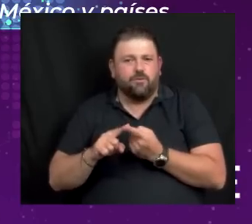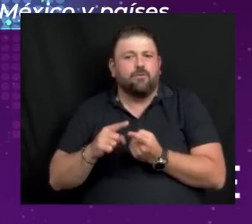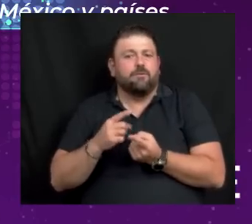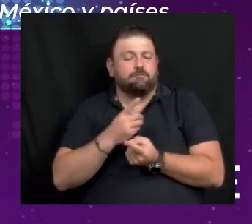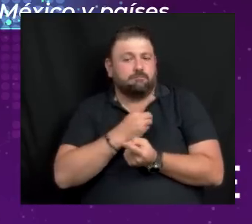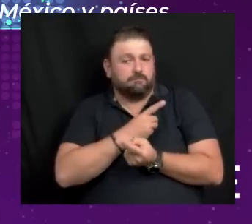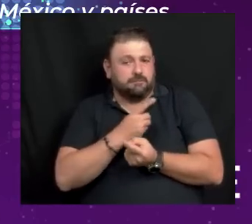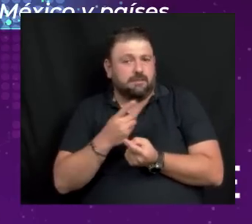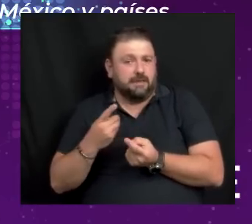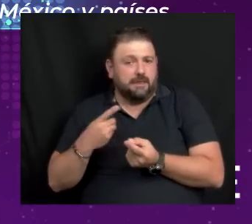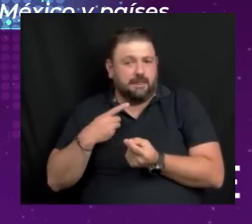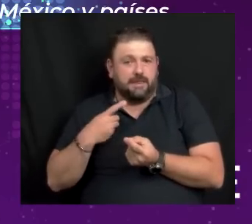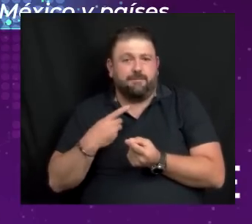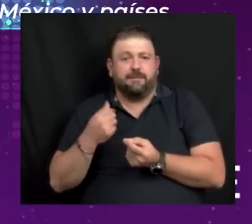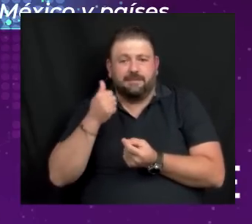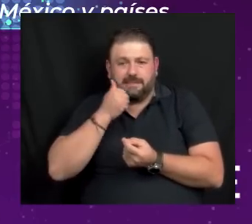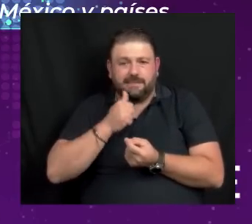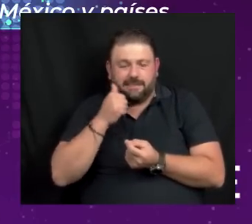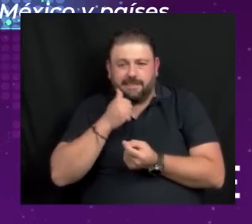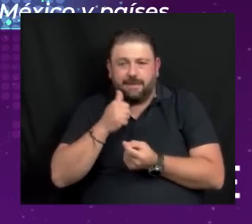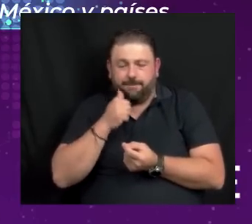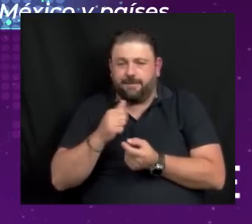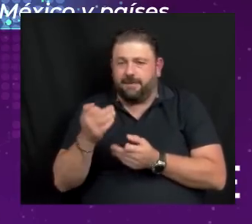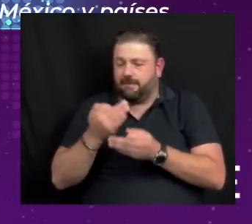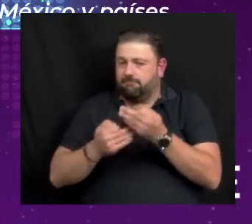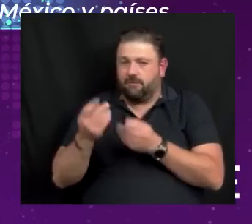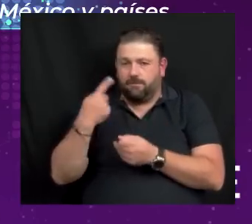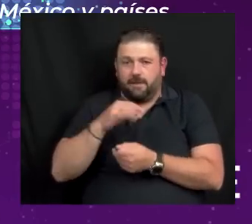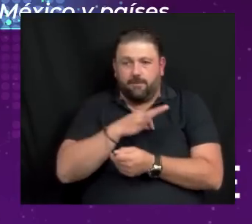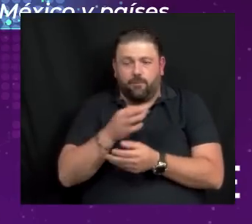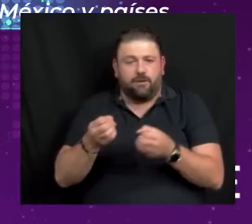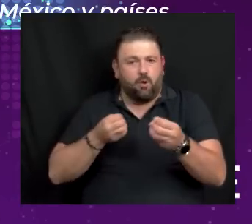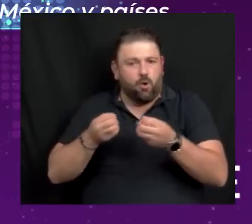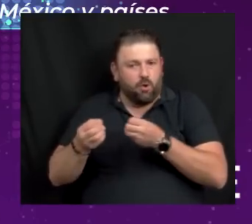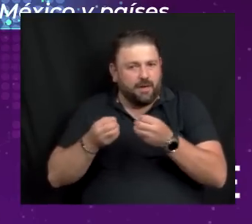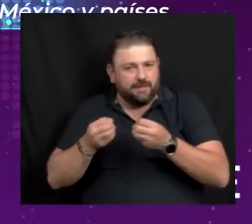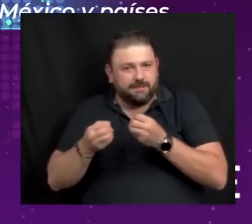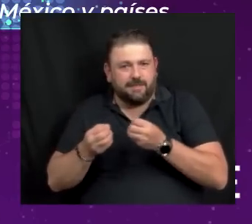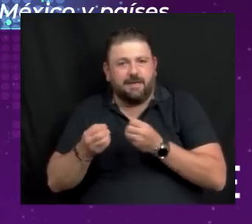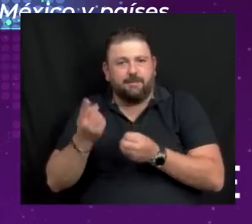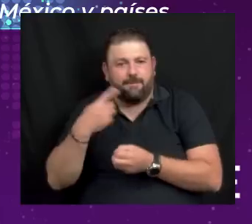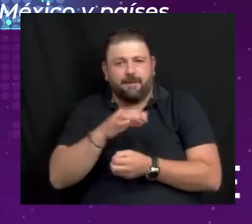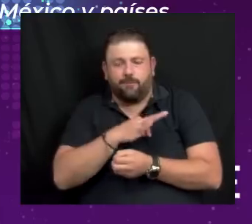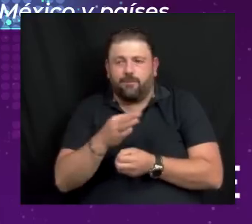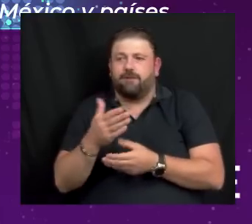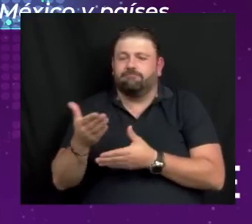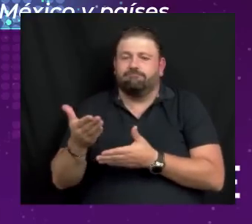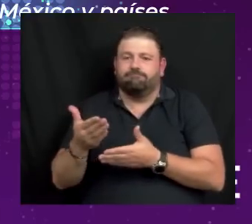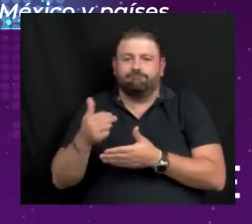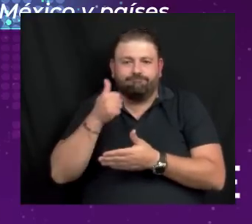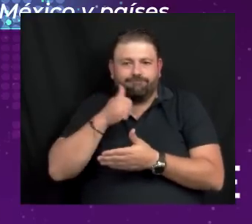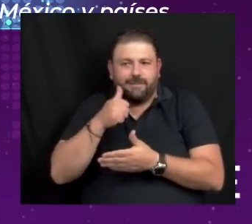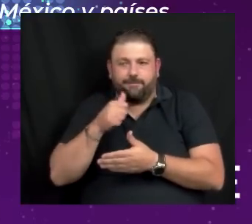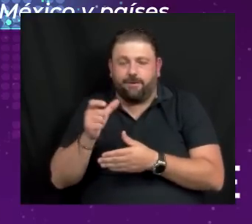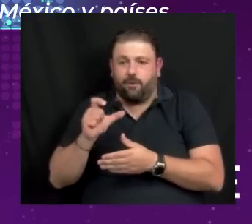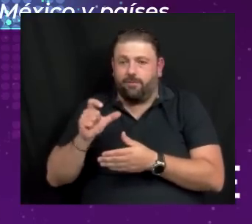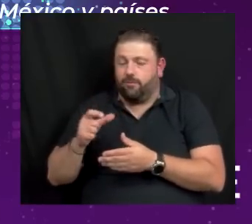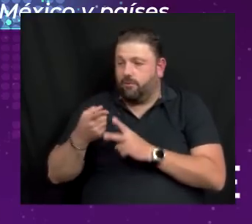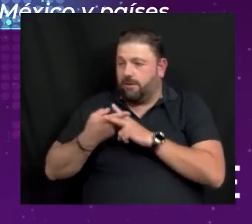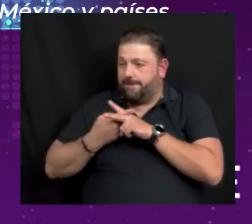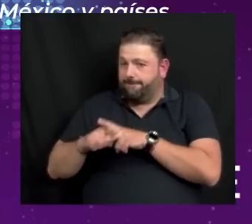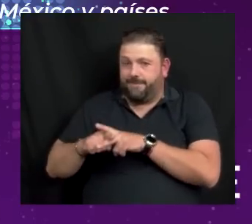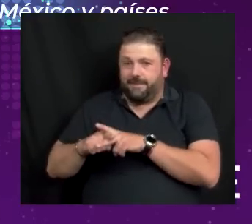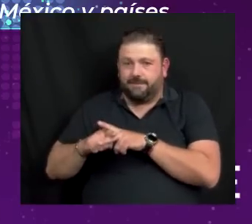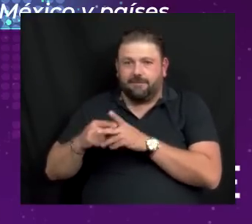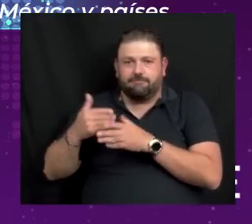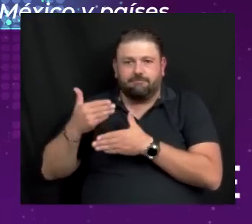la planeación obviamente lleva un camino. Y la repetición, obviamente, te lleva a ser experto. Y el